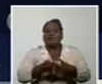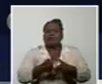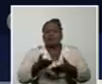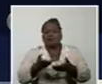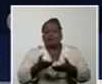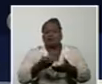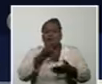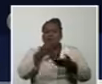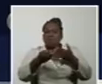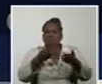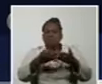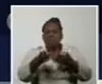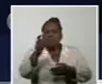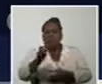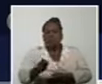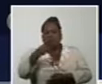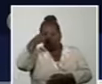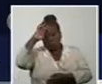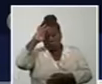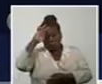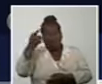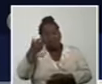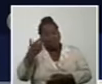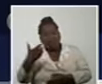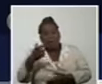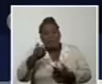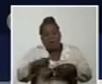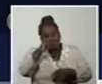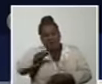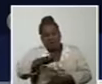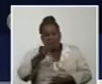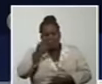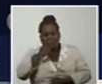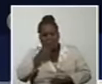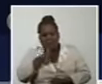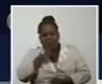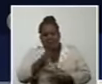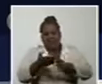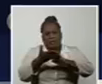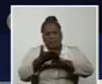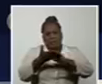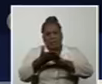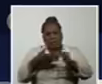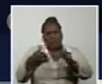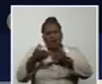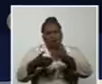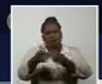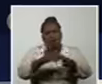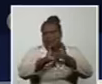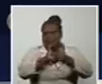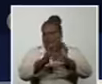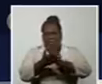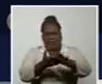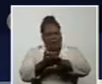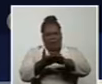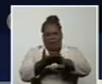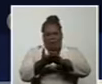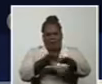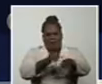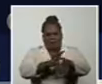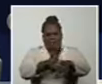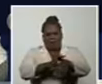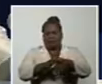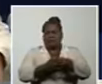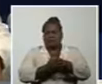persona en nuestro país, pero un niño más, ninguno con una evolución desfavorable de la enfermedad.